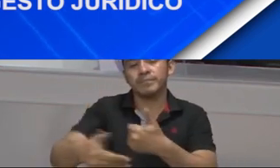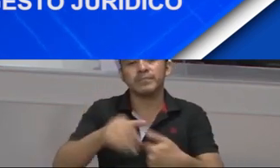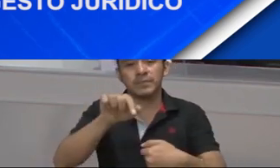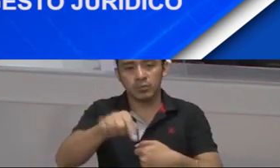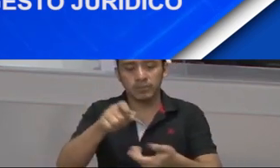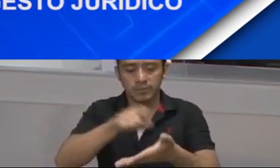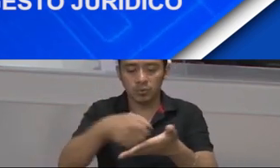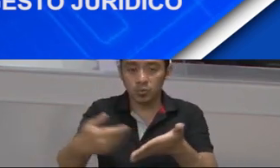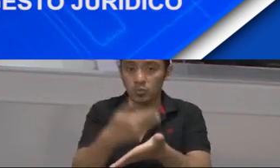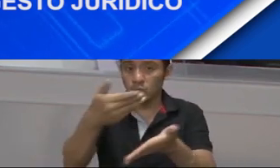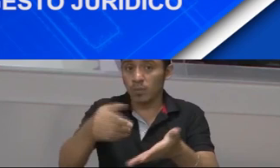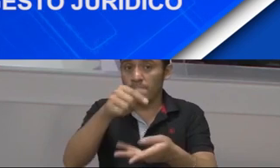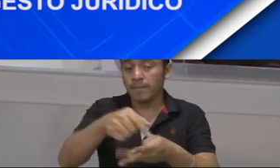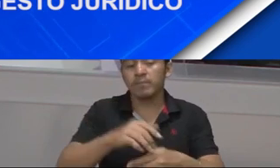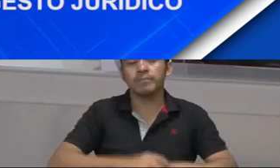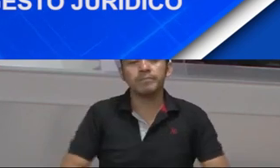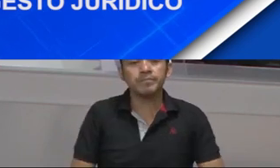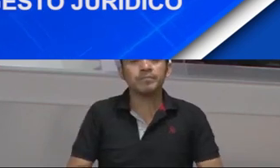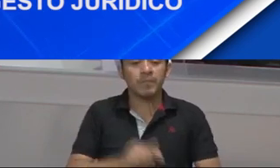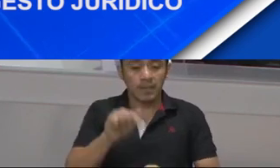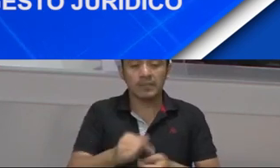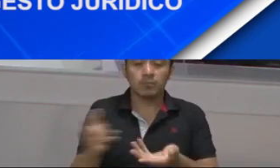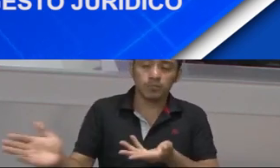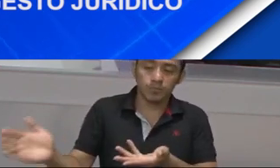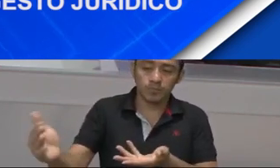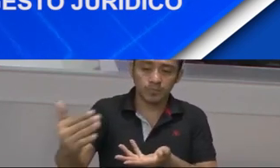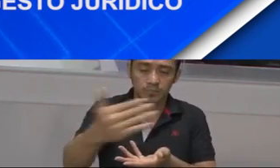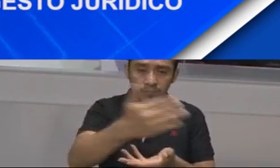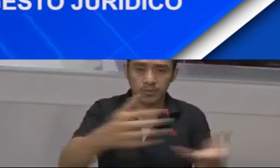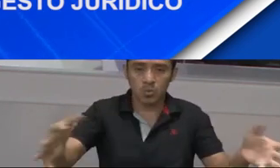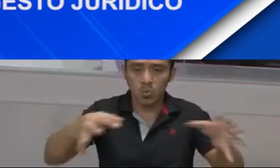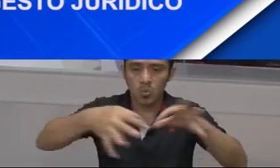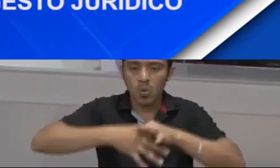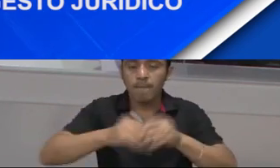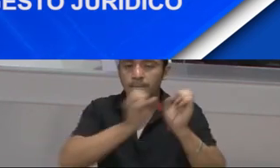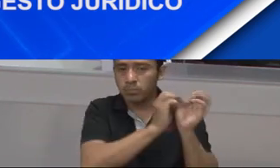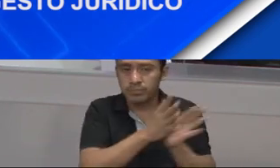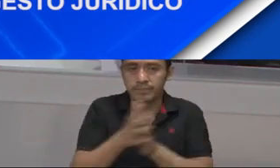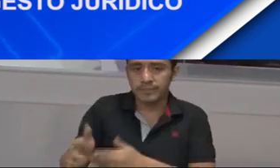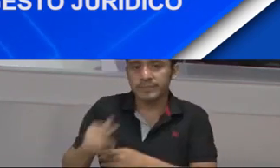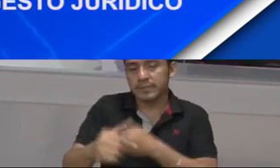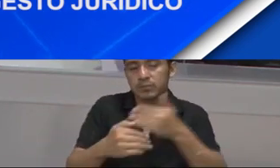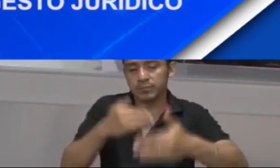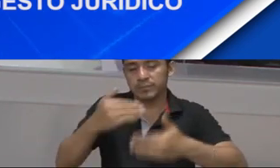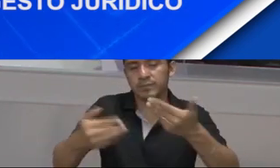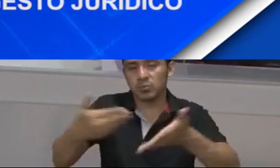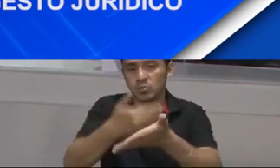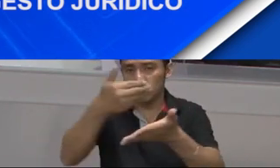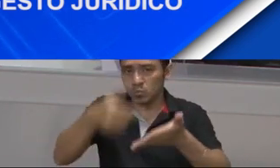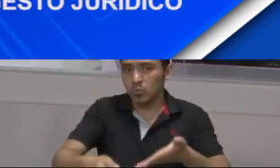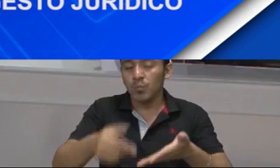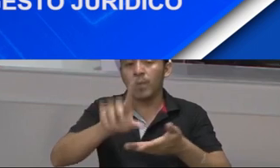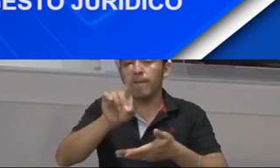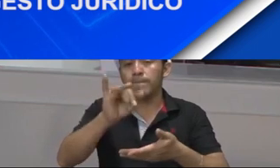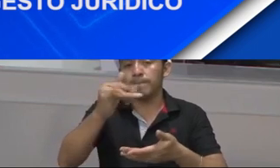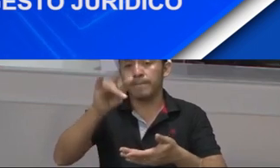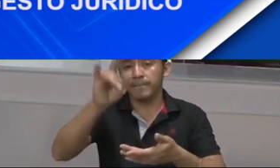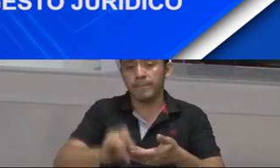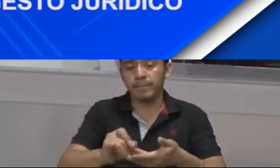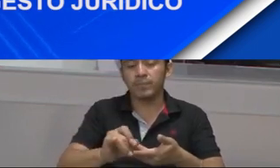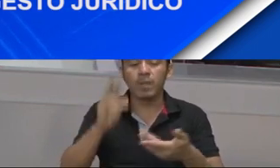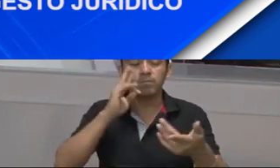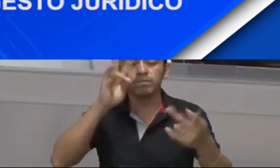de actualización. Para la etapa de recopilación, compilación y ordenamiento del proceso de actualización,